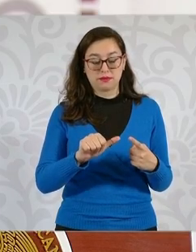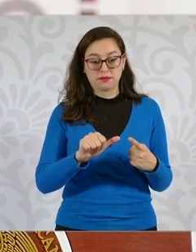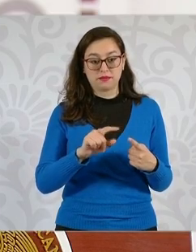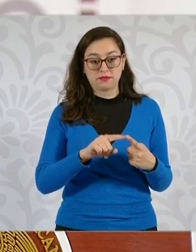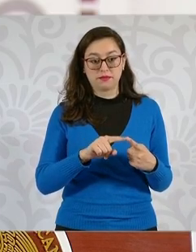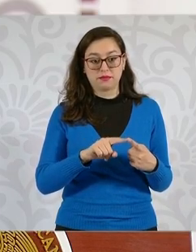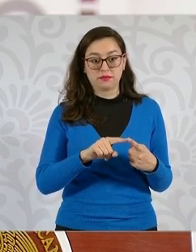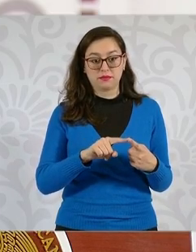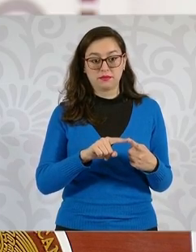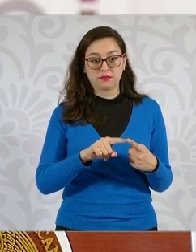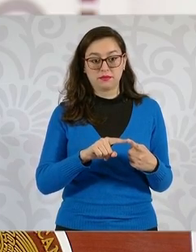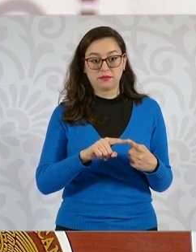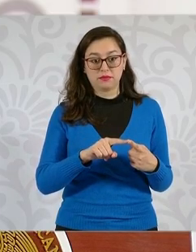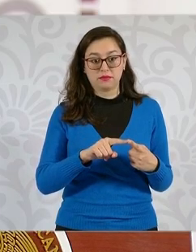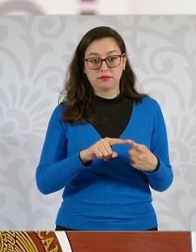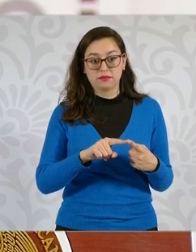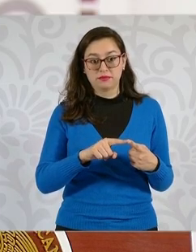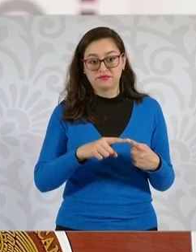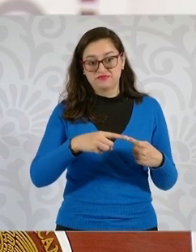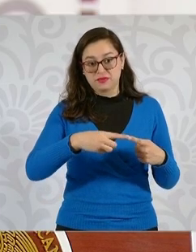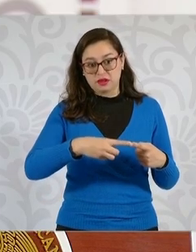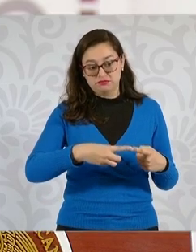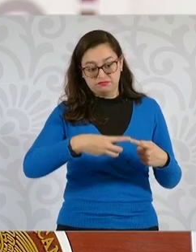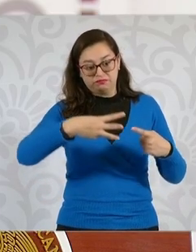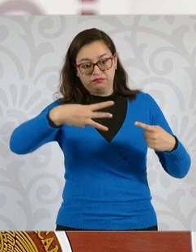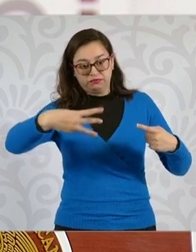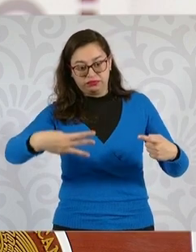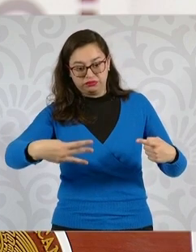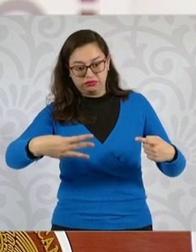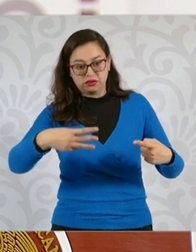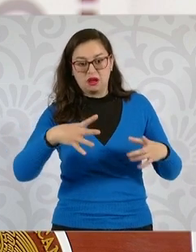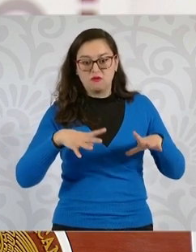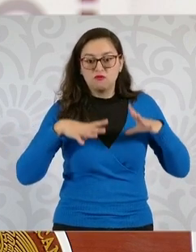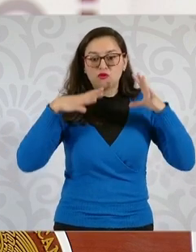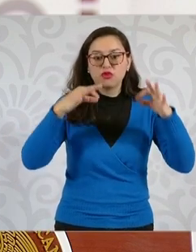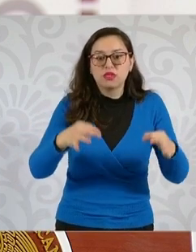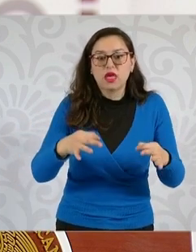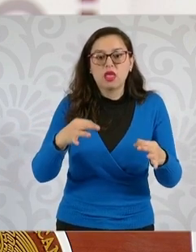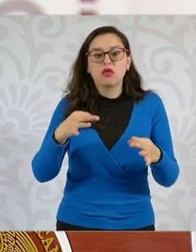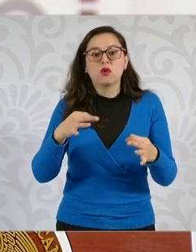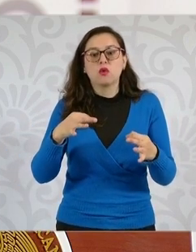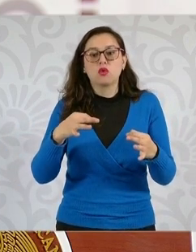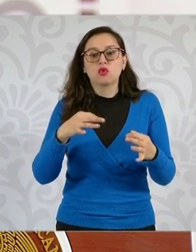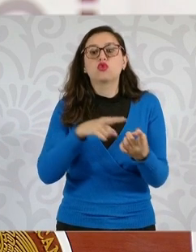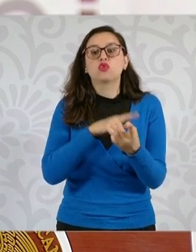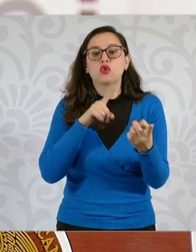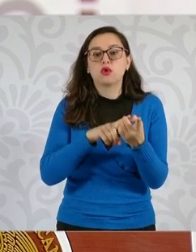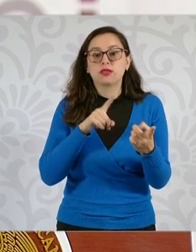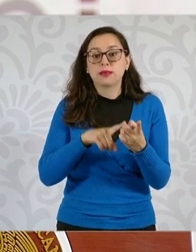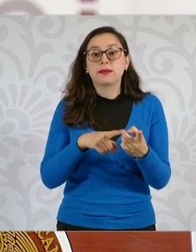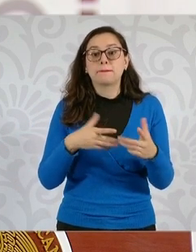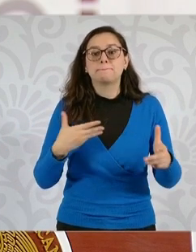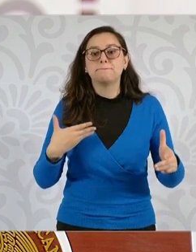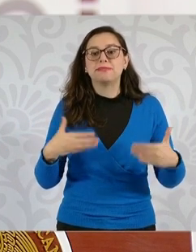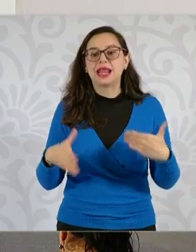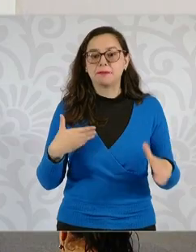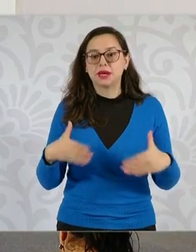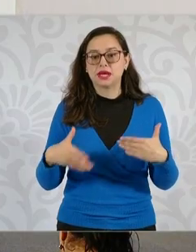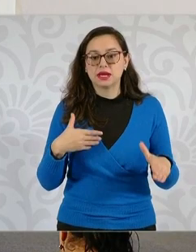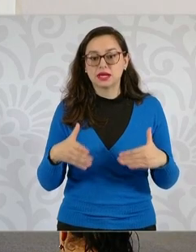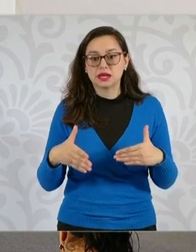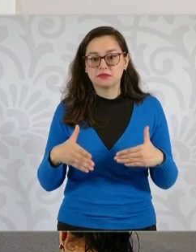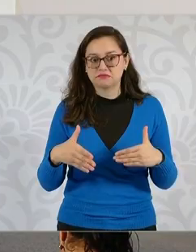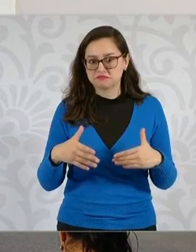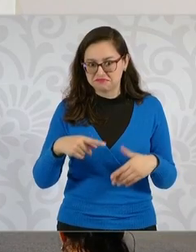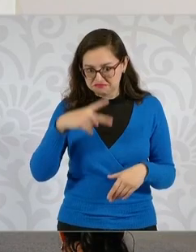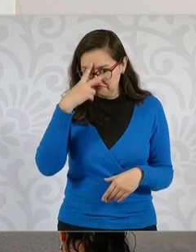fueron son constituidas en Panamá no son empresas constituidas en